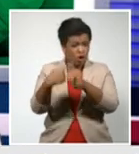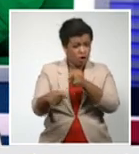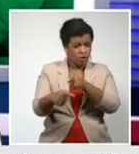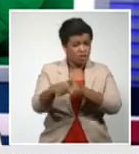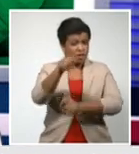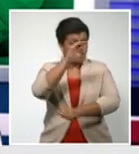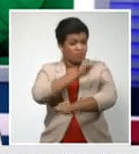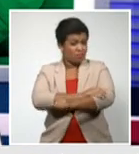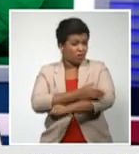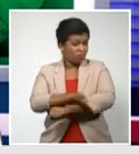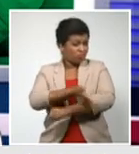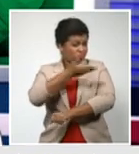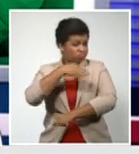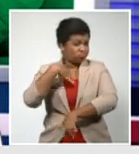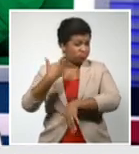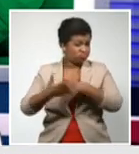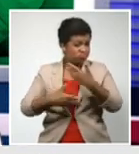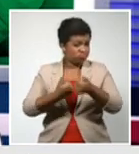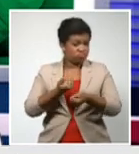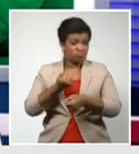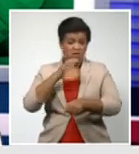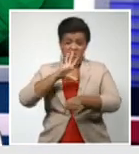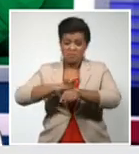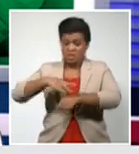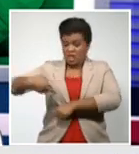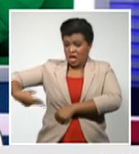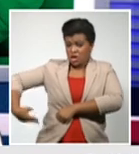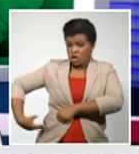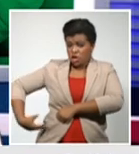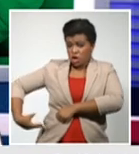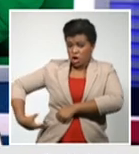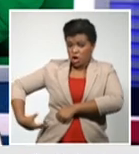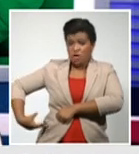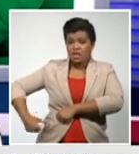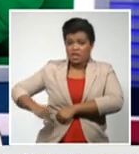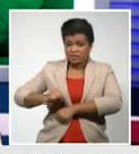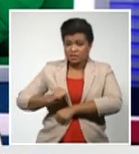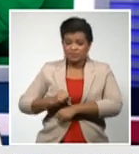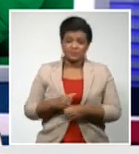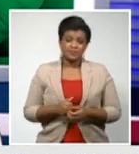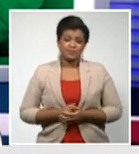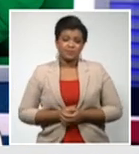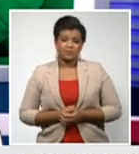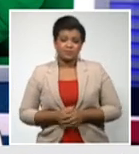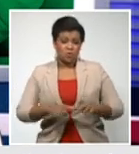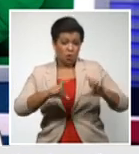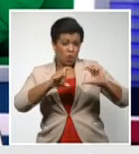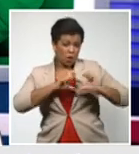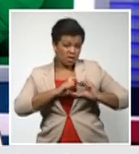arterial, una enfermedad renal crónica, una insuficiencia cardíaca,